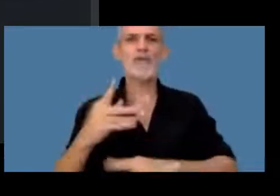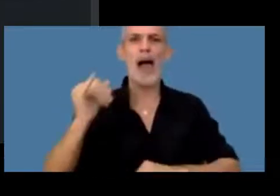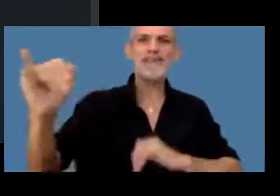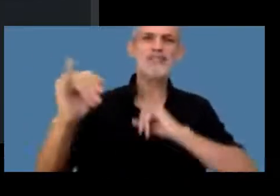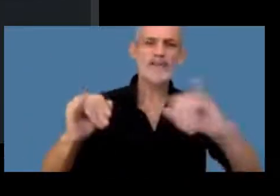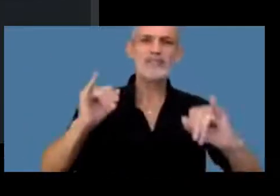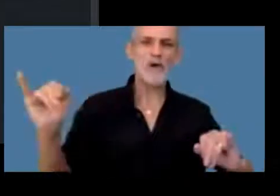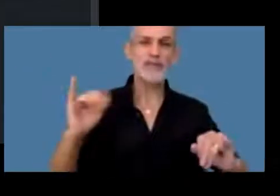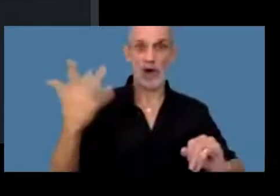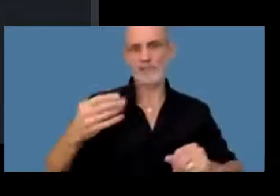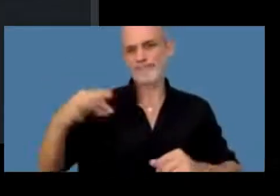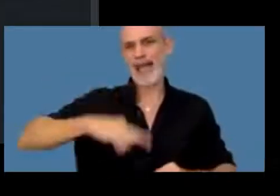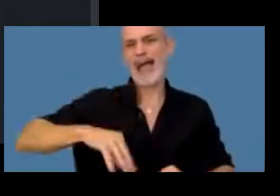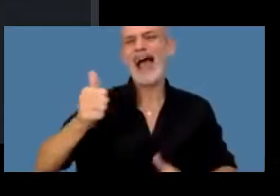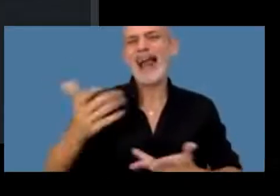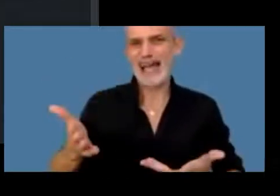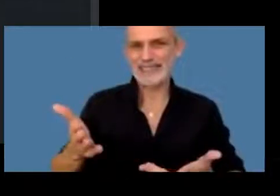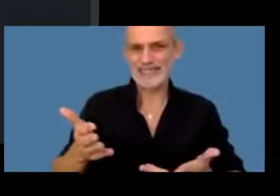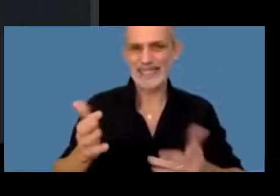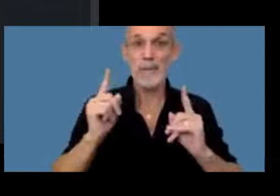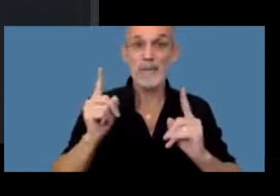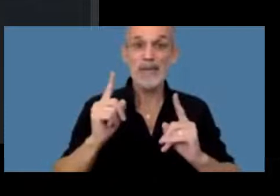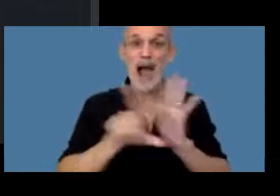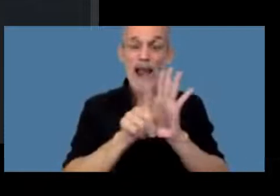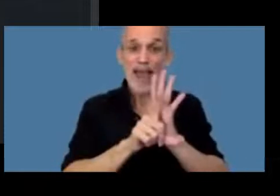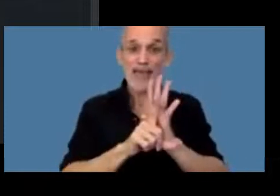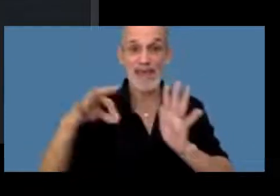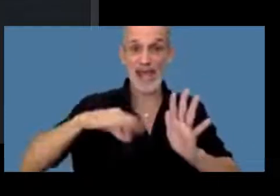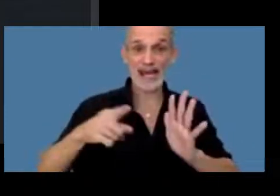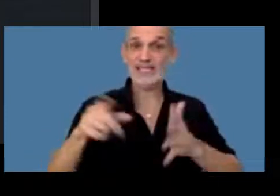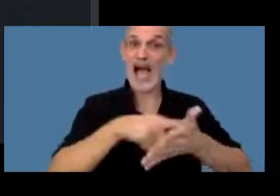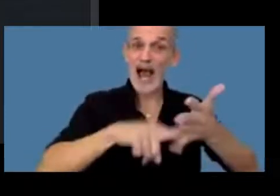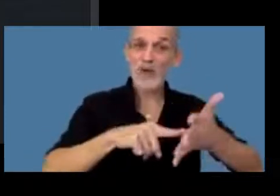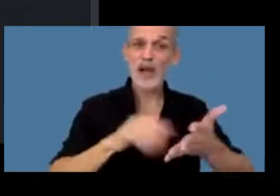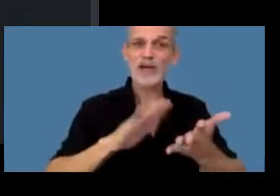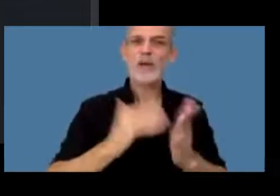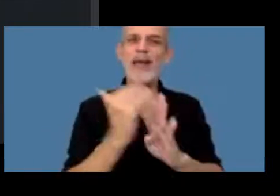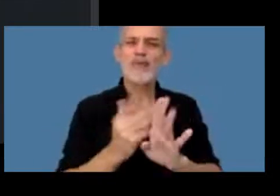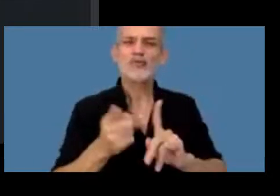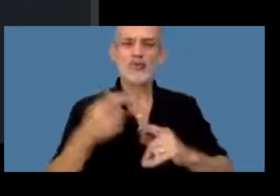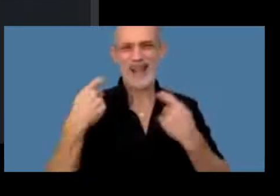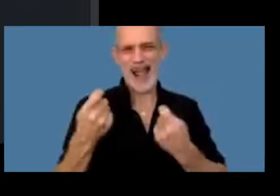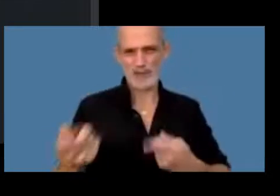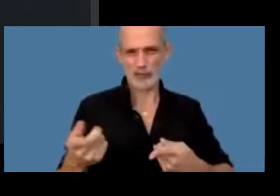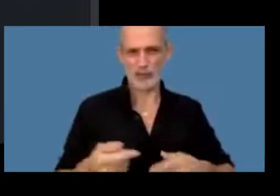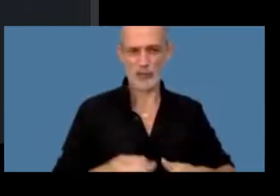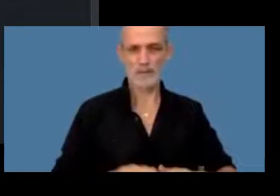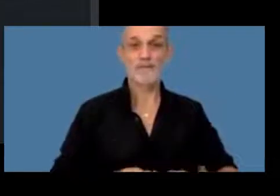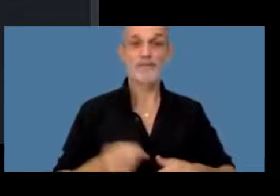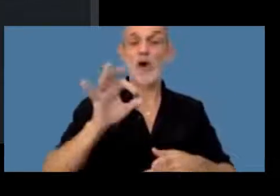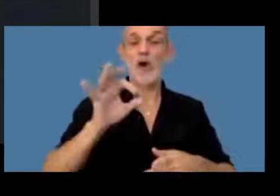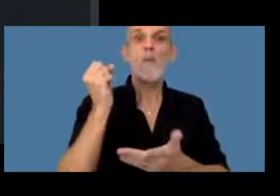ganancias, está la propia ley de ganancias que impugna la deducción del gasto, digamos, ¿no? O la de la multa del